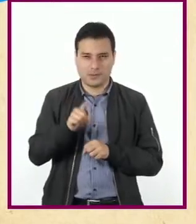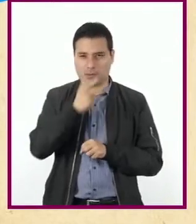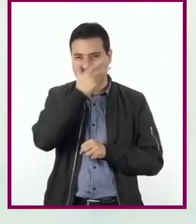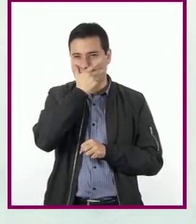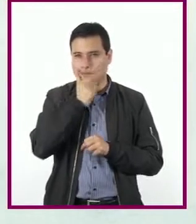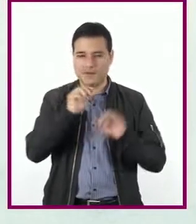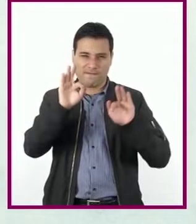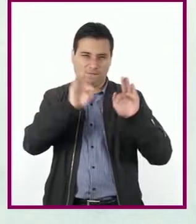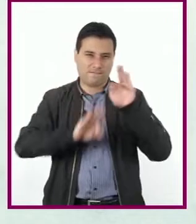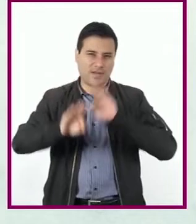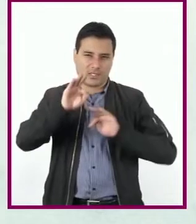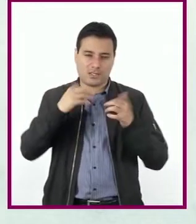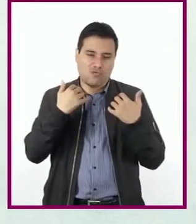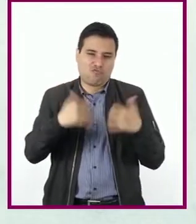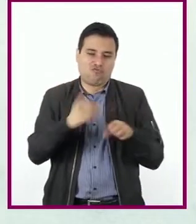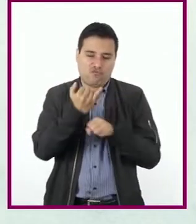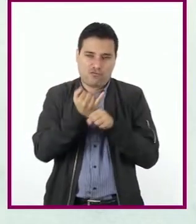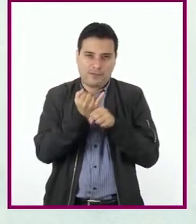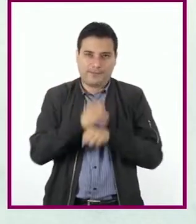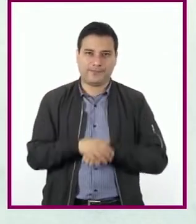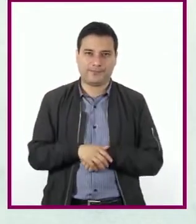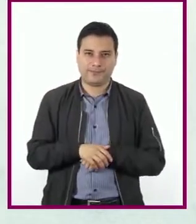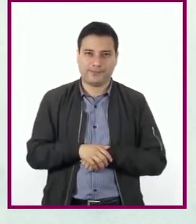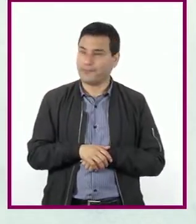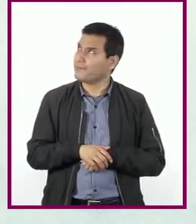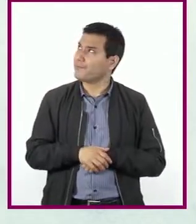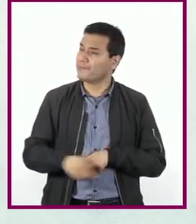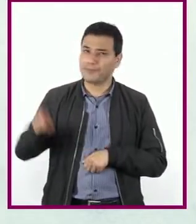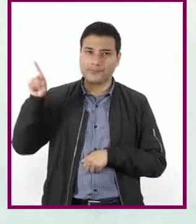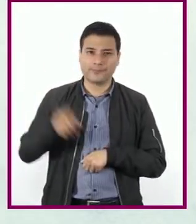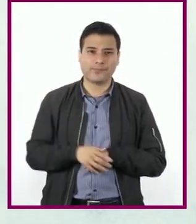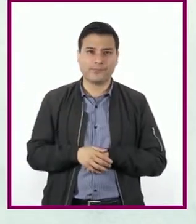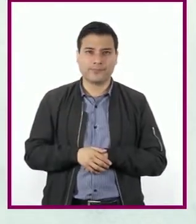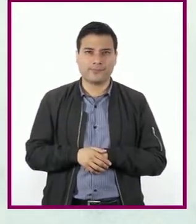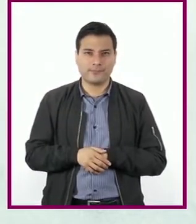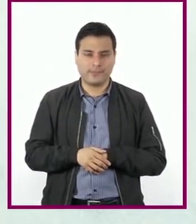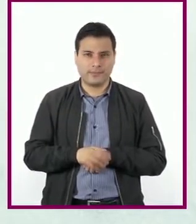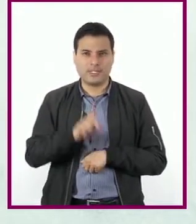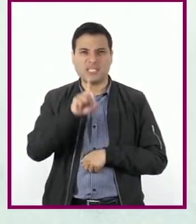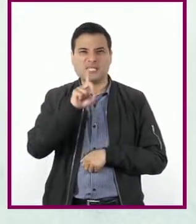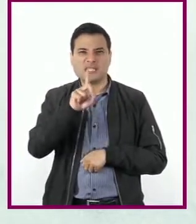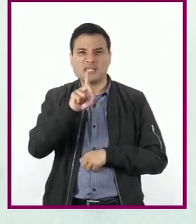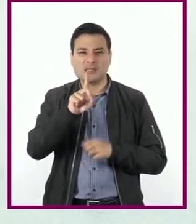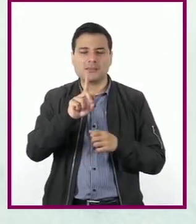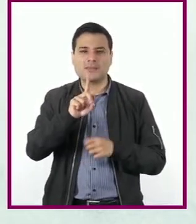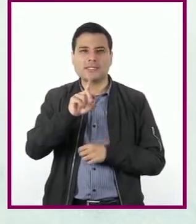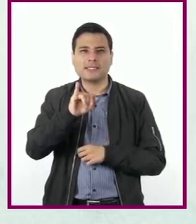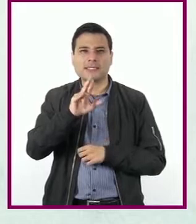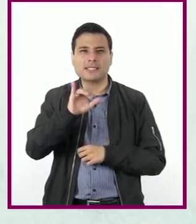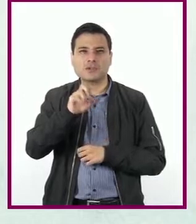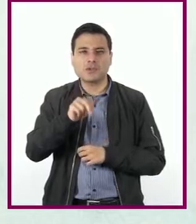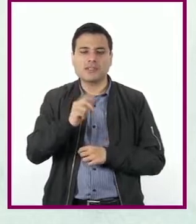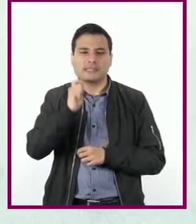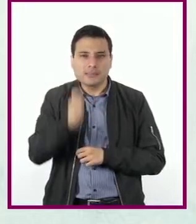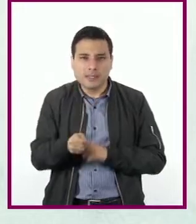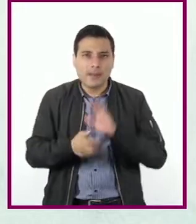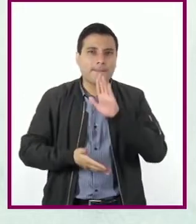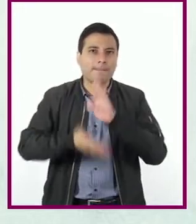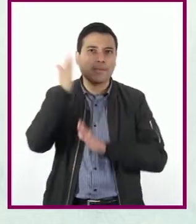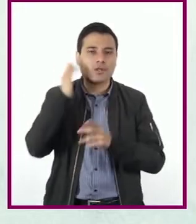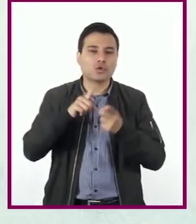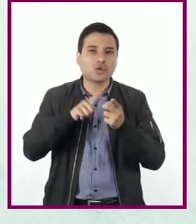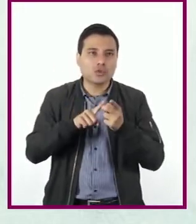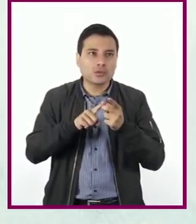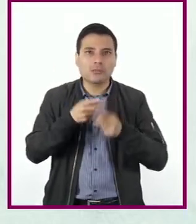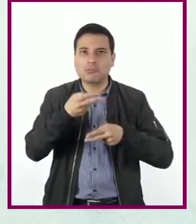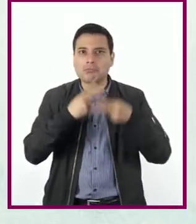física. Dirección. La dirección se representa con la letra D mayúscula, que nos indica de dónde proviene y hacia